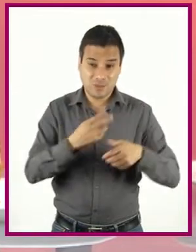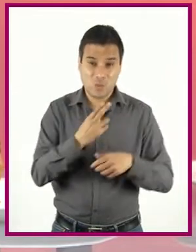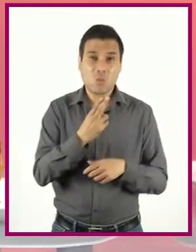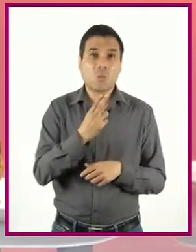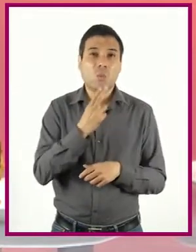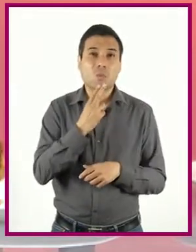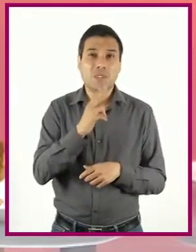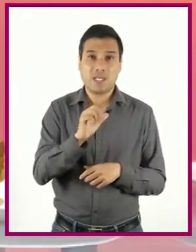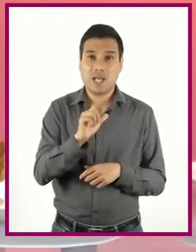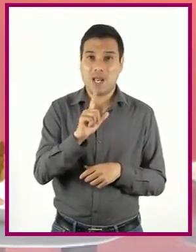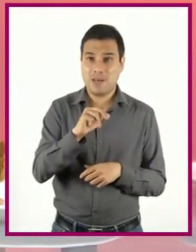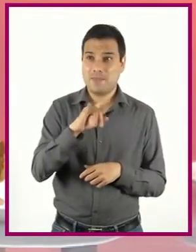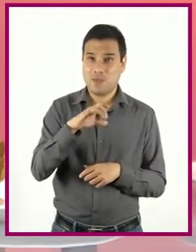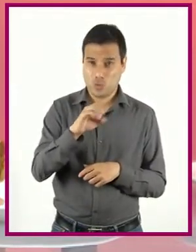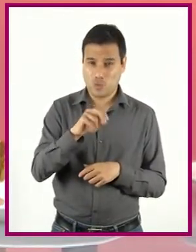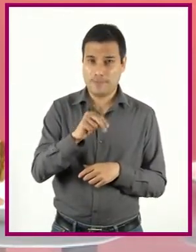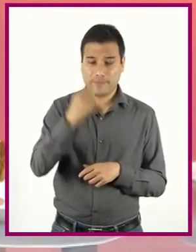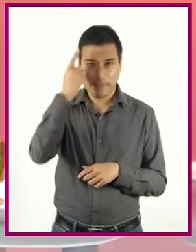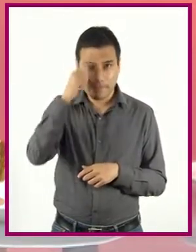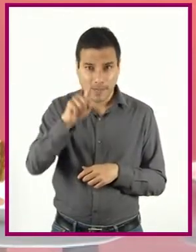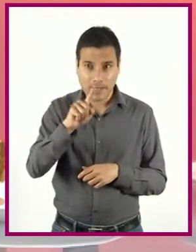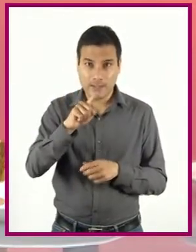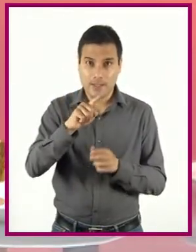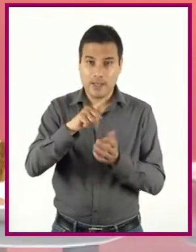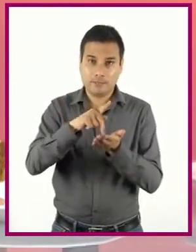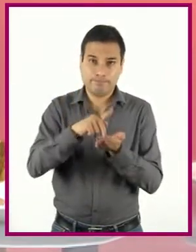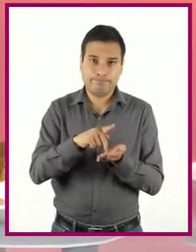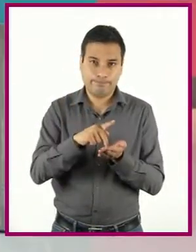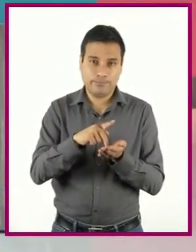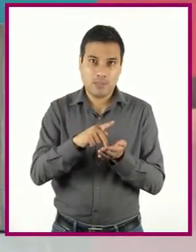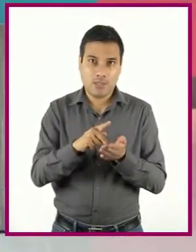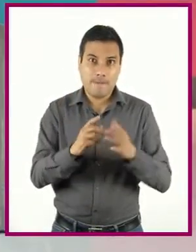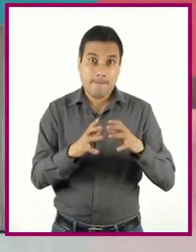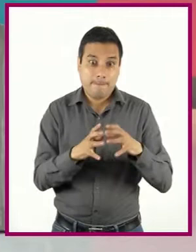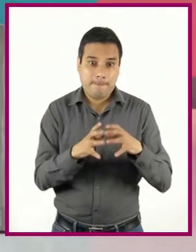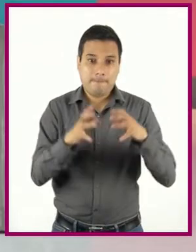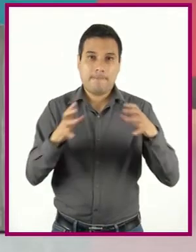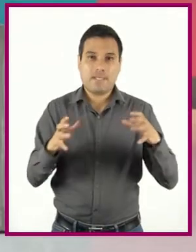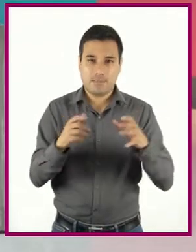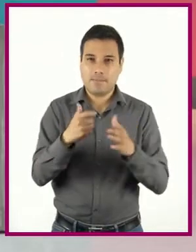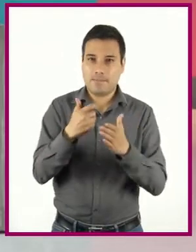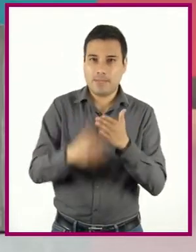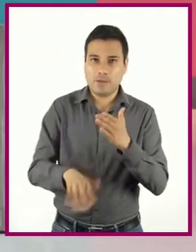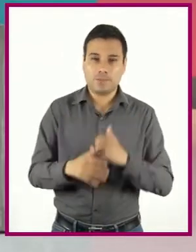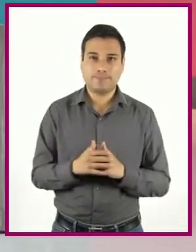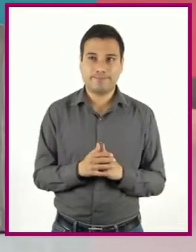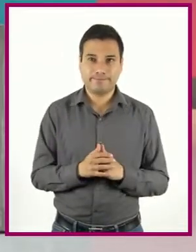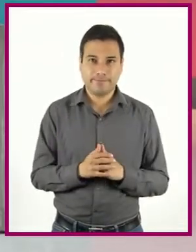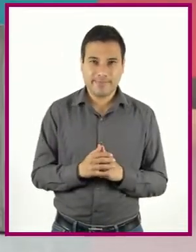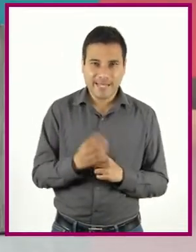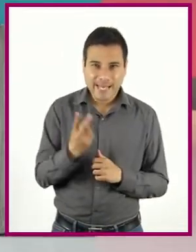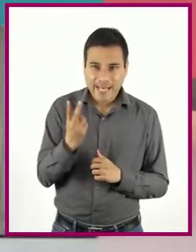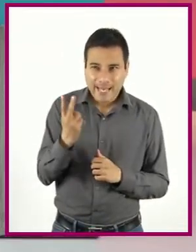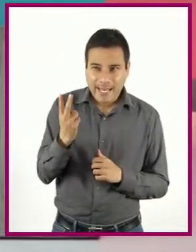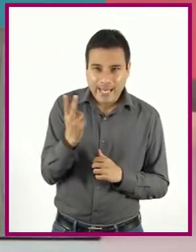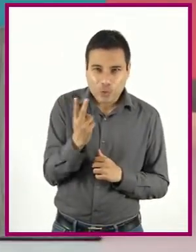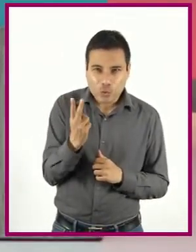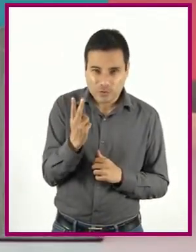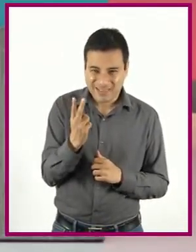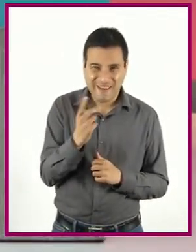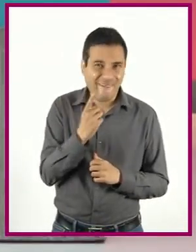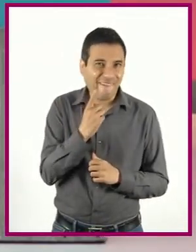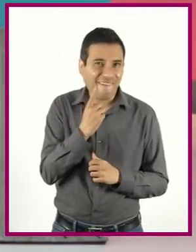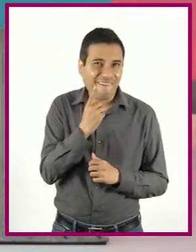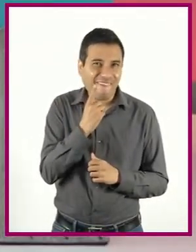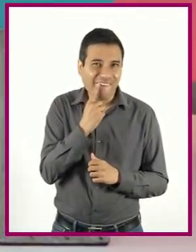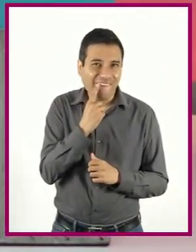en sus formulaciones para aumentar su peso y economizar el costo. Seguramente, Don Radioactivo hará algo así.